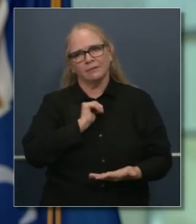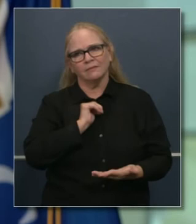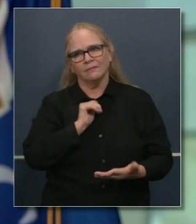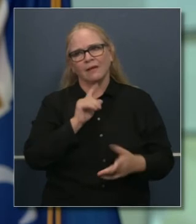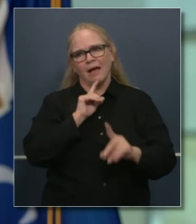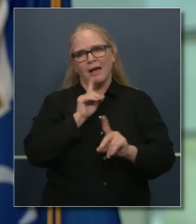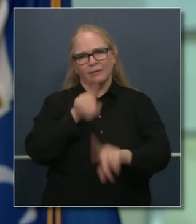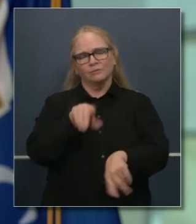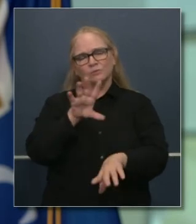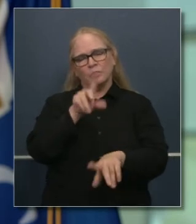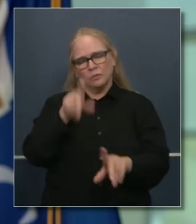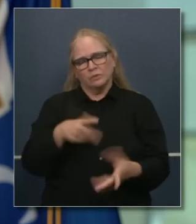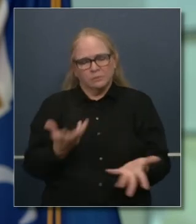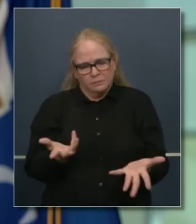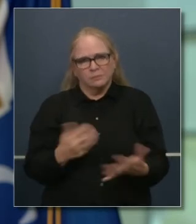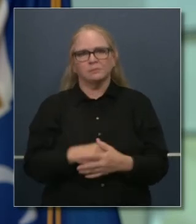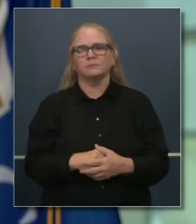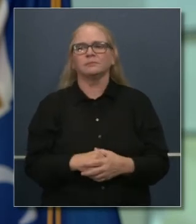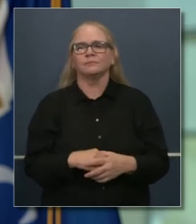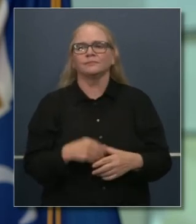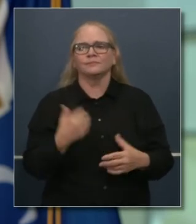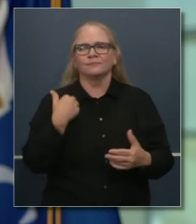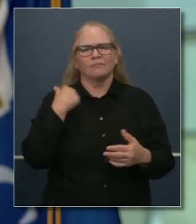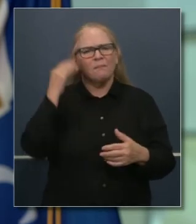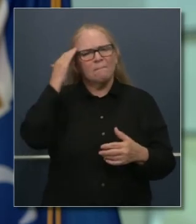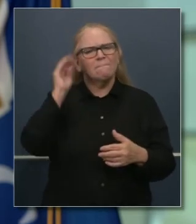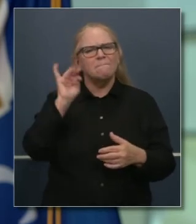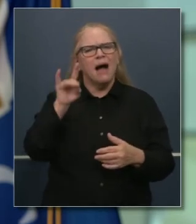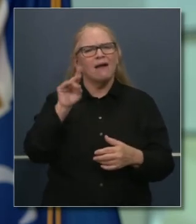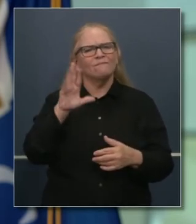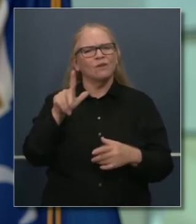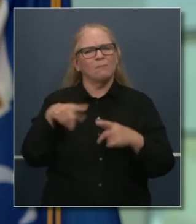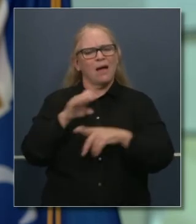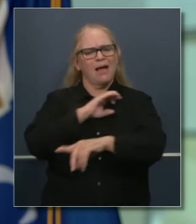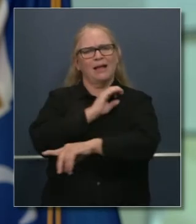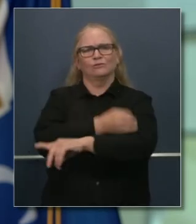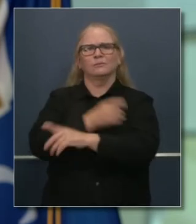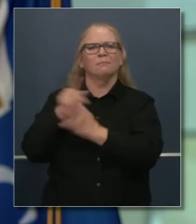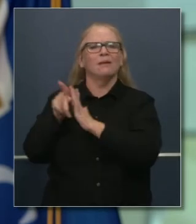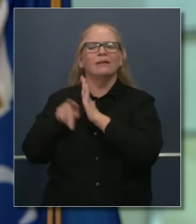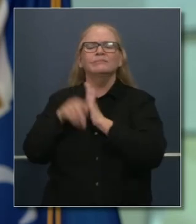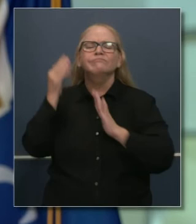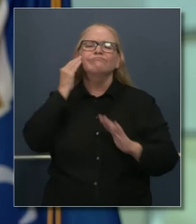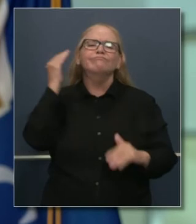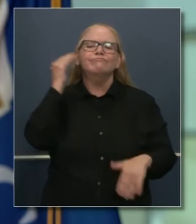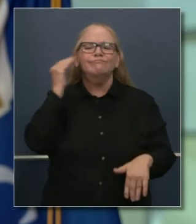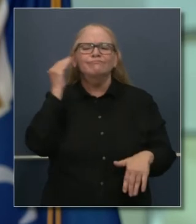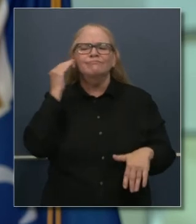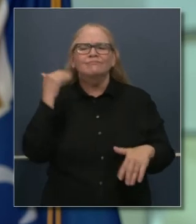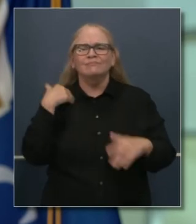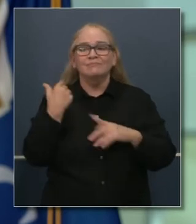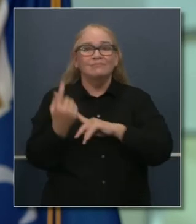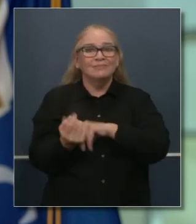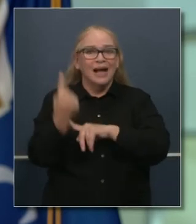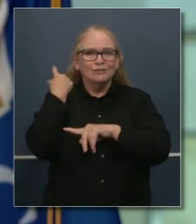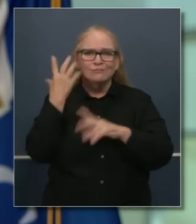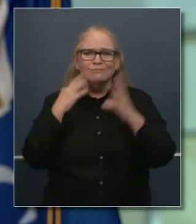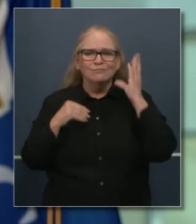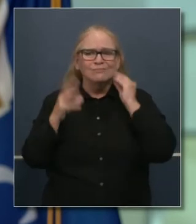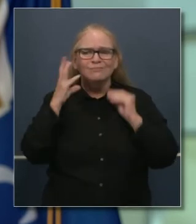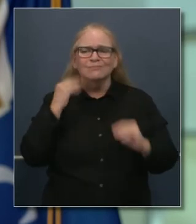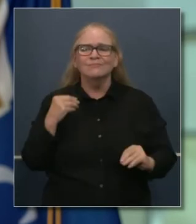responder tan la prolongada mente a su pregunta estoy muy consciente de la dinámica de energía habiendo pasado gran parte del año pasado